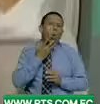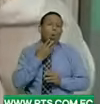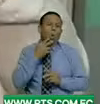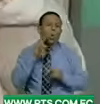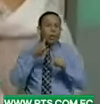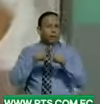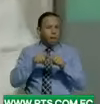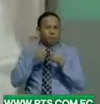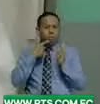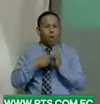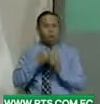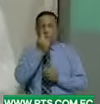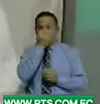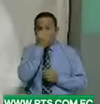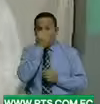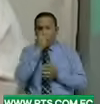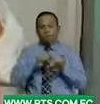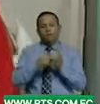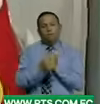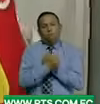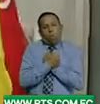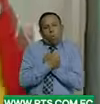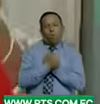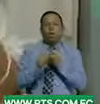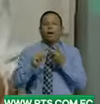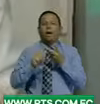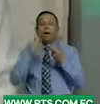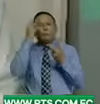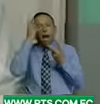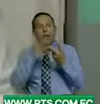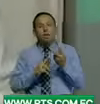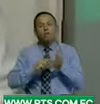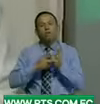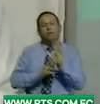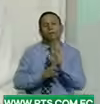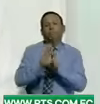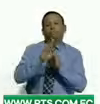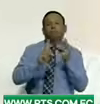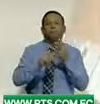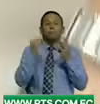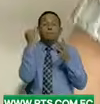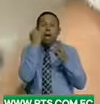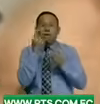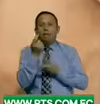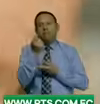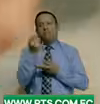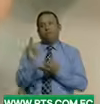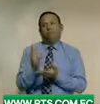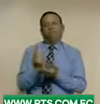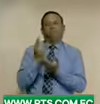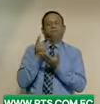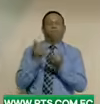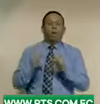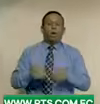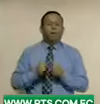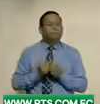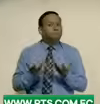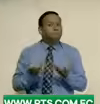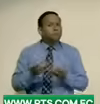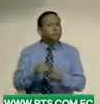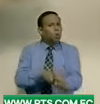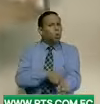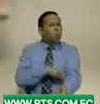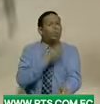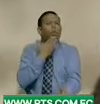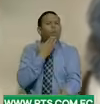El rojo para el amor, el amarillo para la prosperidad y el verde para el dinero. Una tradición muy practicada es colocar un